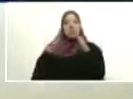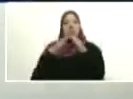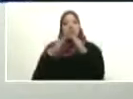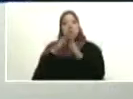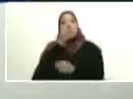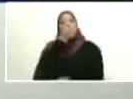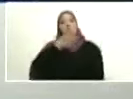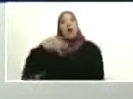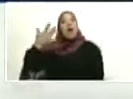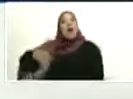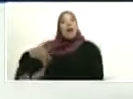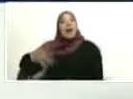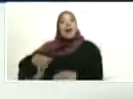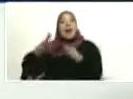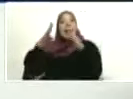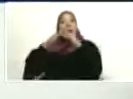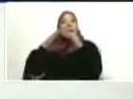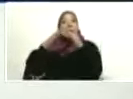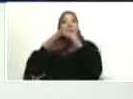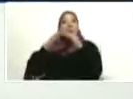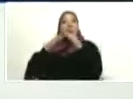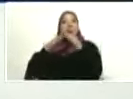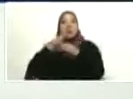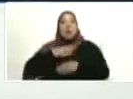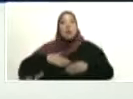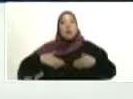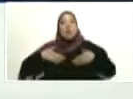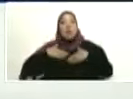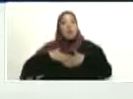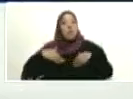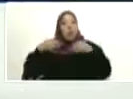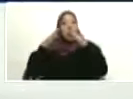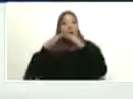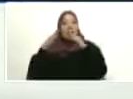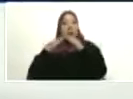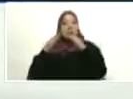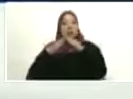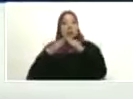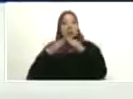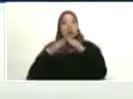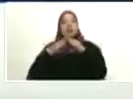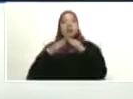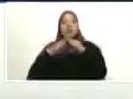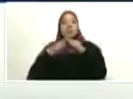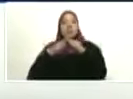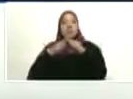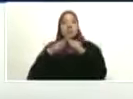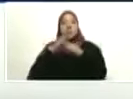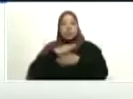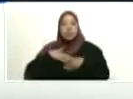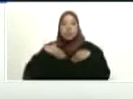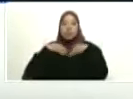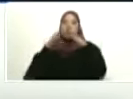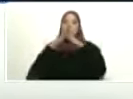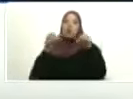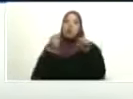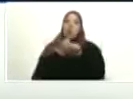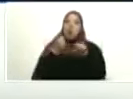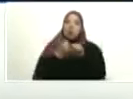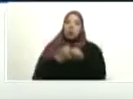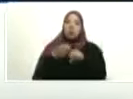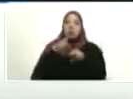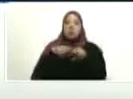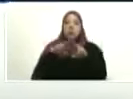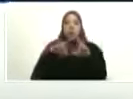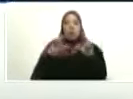calidad, calidad del vivir viviendo, del hábitat, la calidad. Y todo esto lo